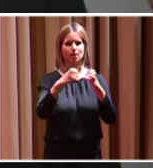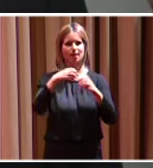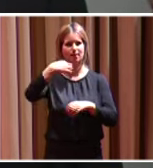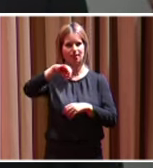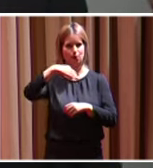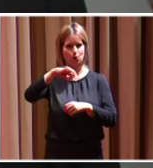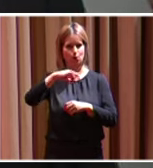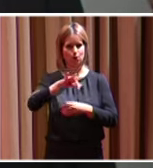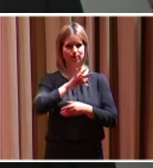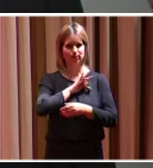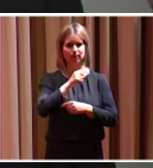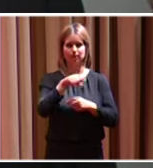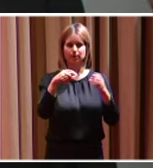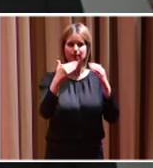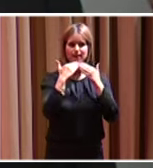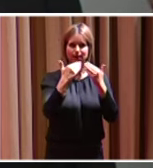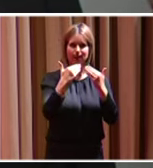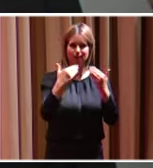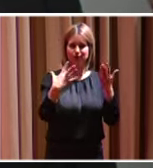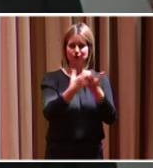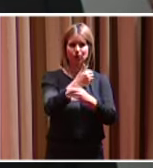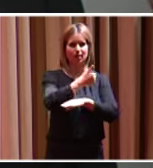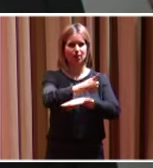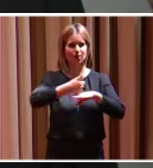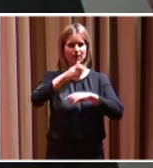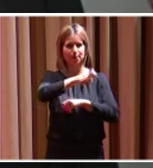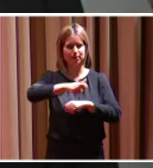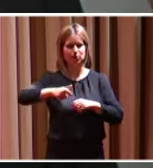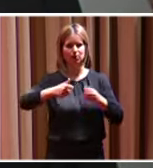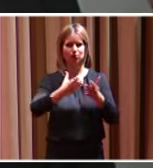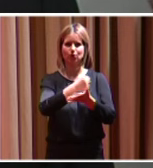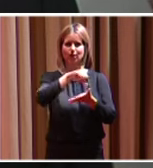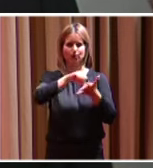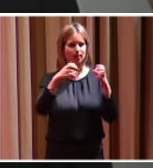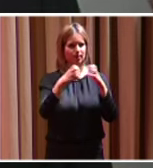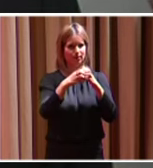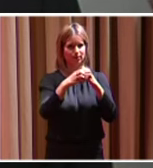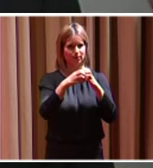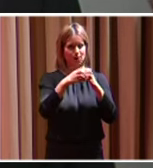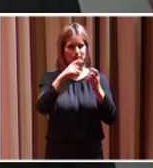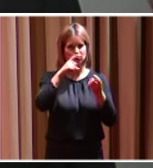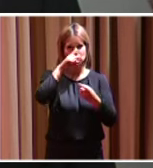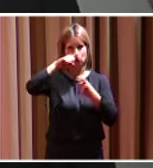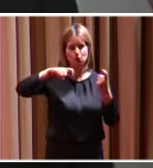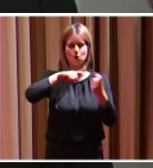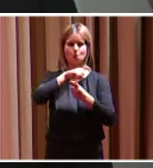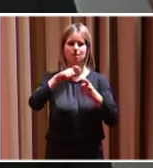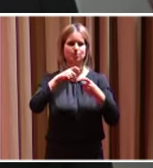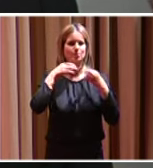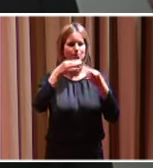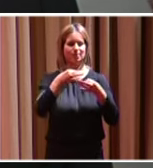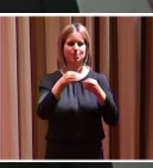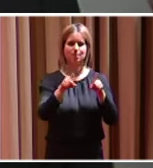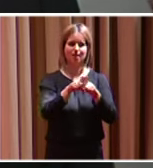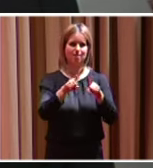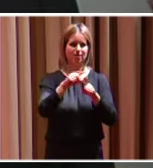Oro. Y damos las gracias también a todos los ciudadanos, a toda la ciudad de Granada, que cada año muestra el respeto a